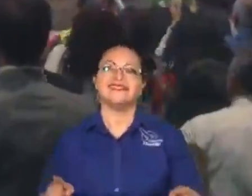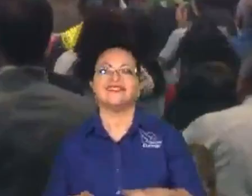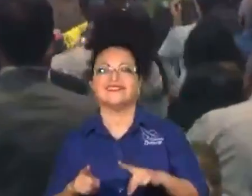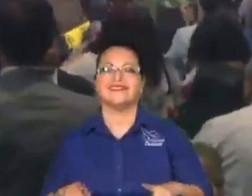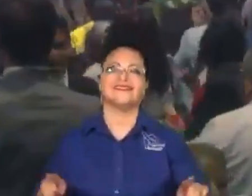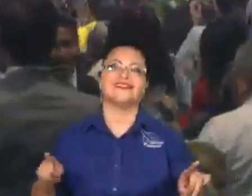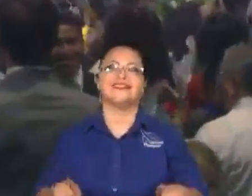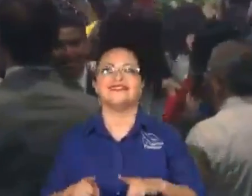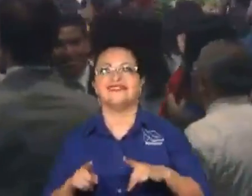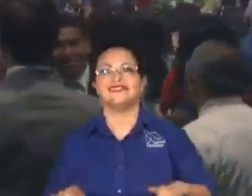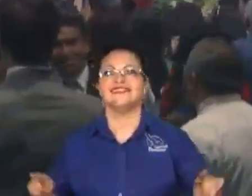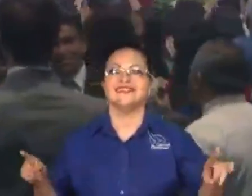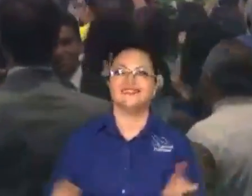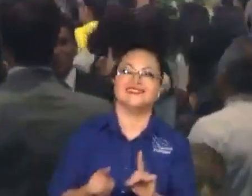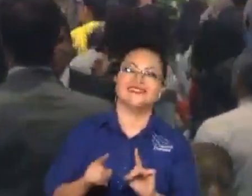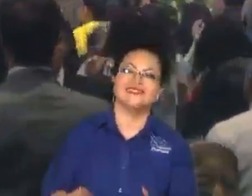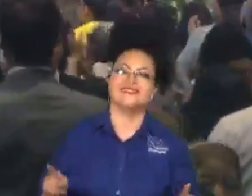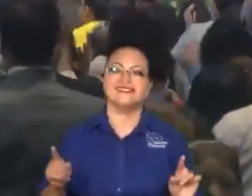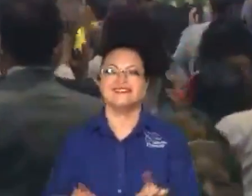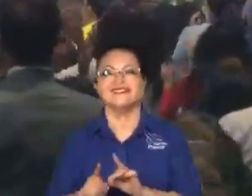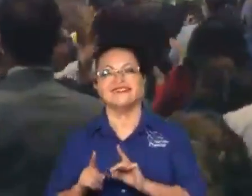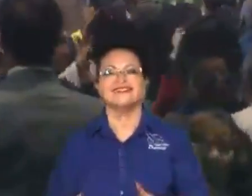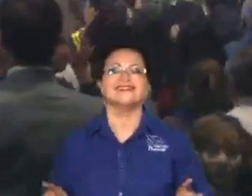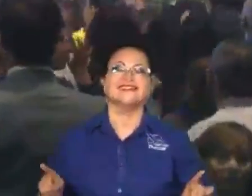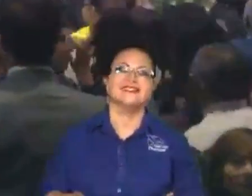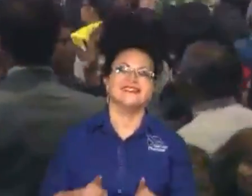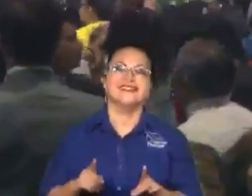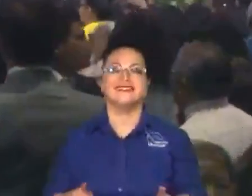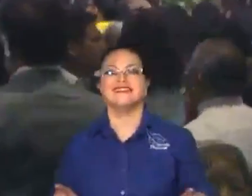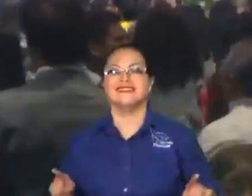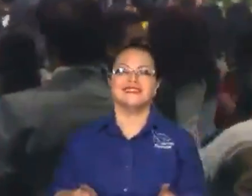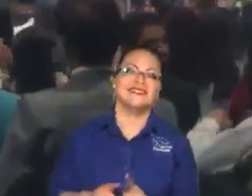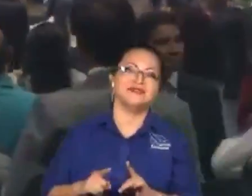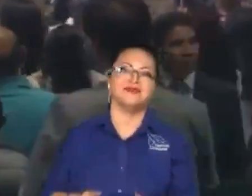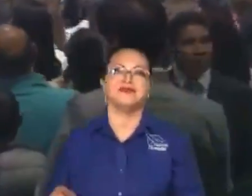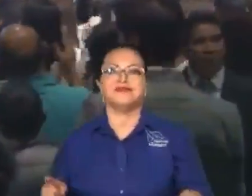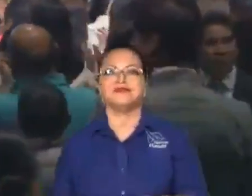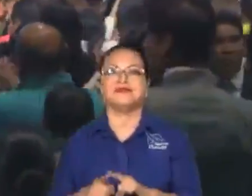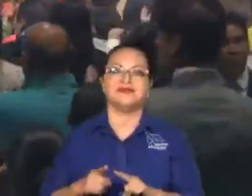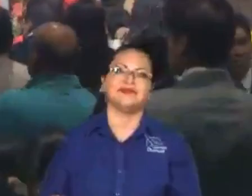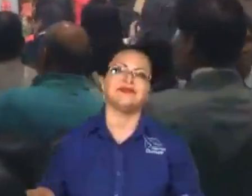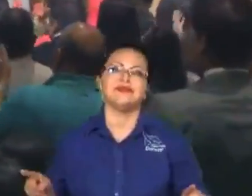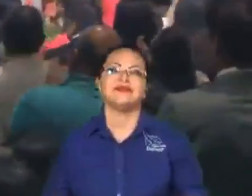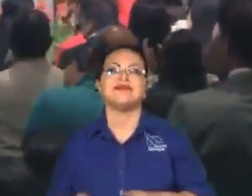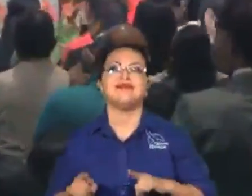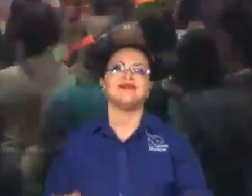Hay fiesta en el corazón. Hay alegría.